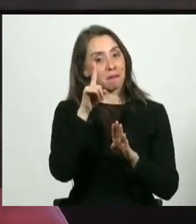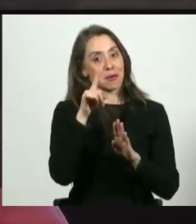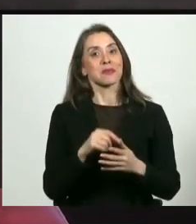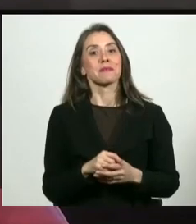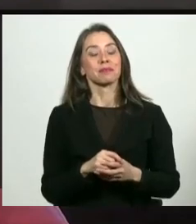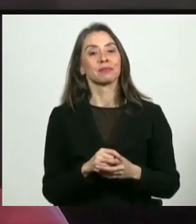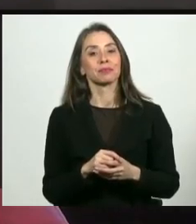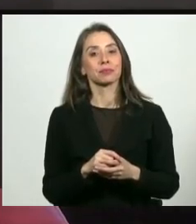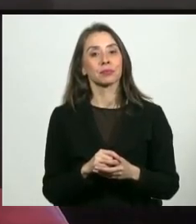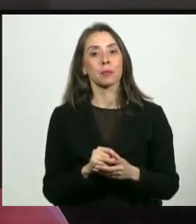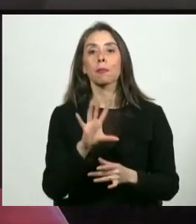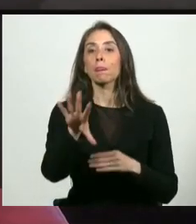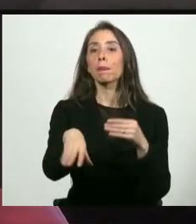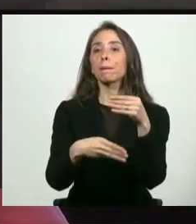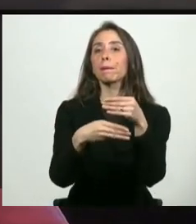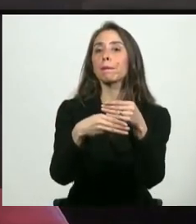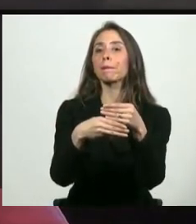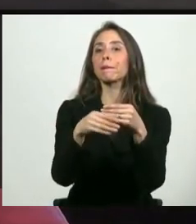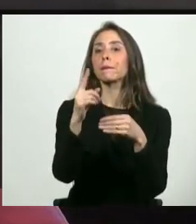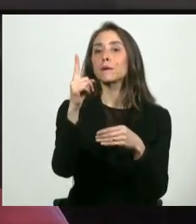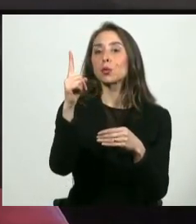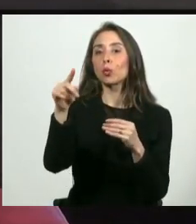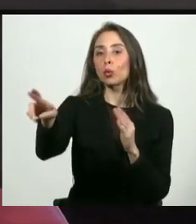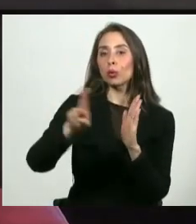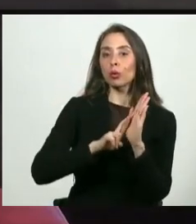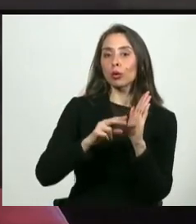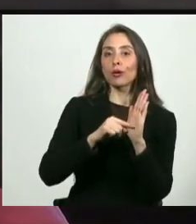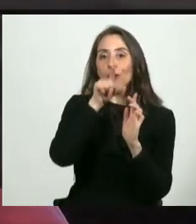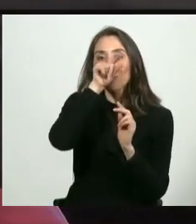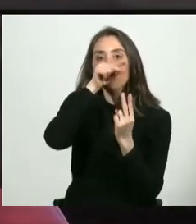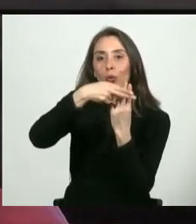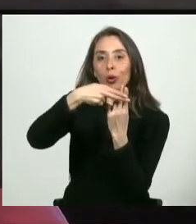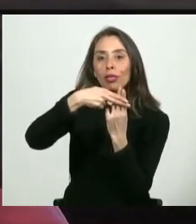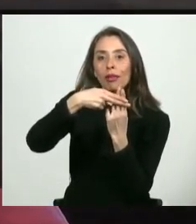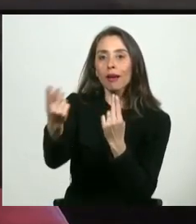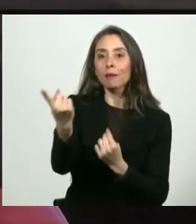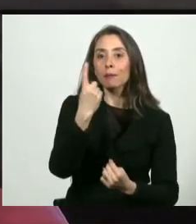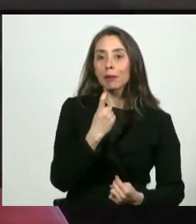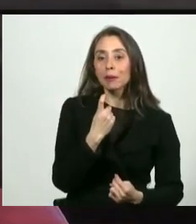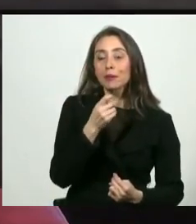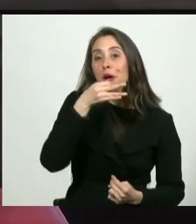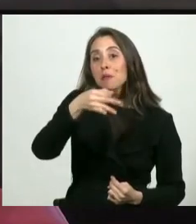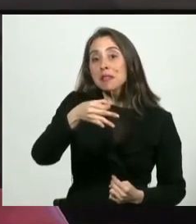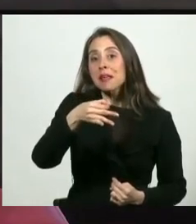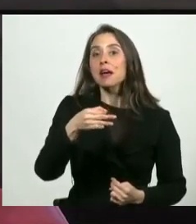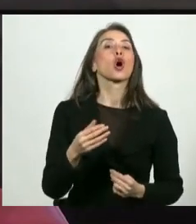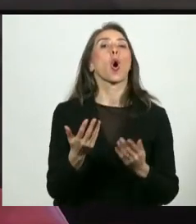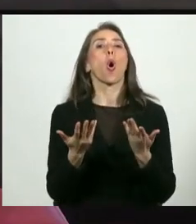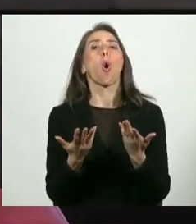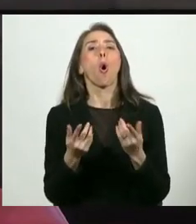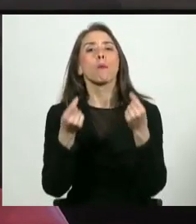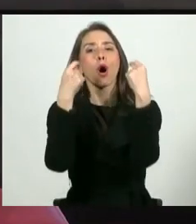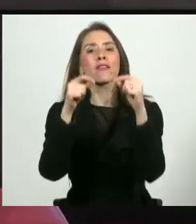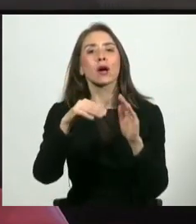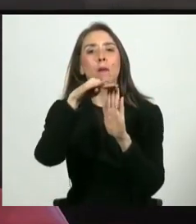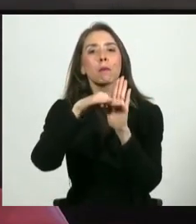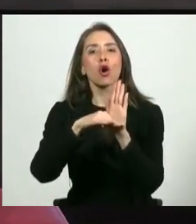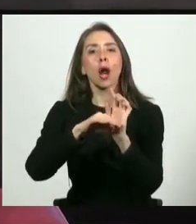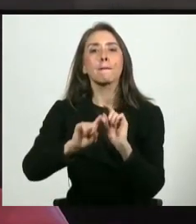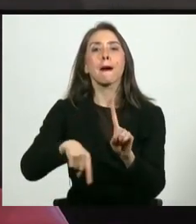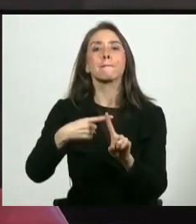Y quisiera agregar una que nos llegó por Twitter. Dice, ¿cómo evalúan el programa Más